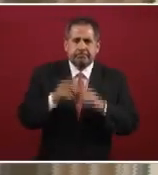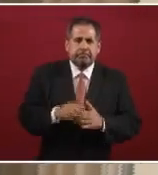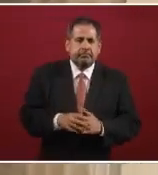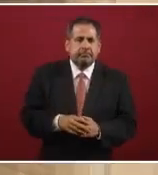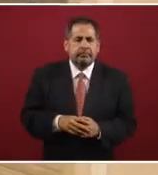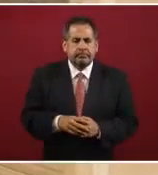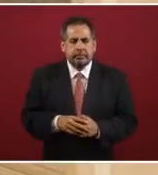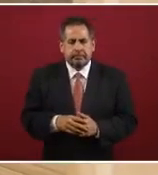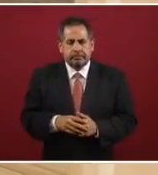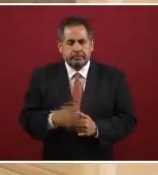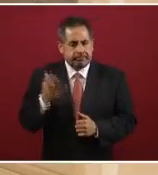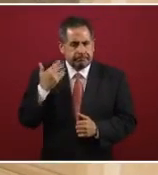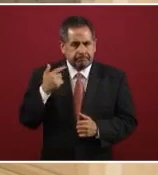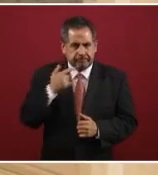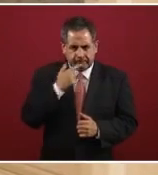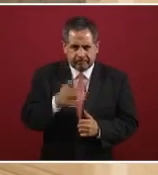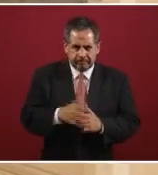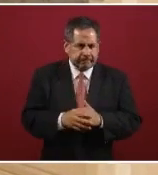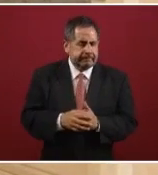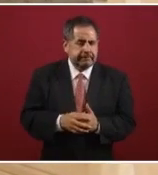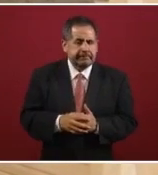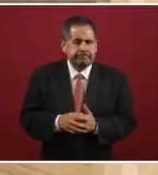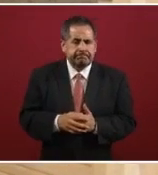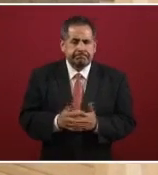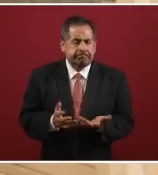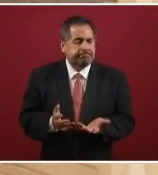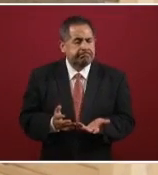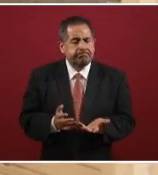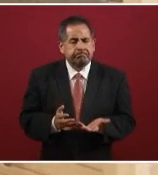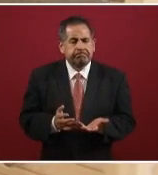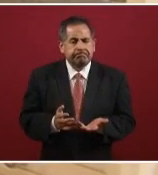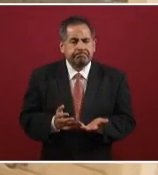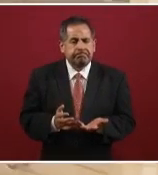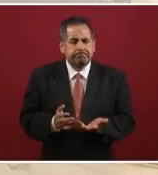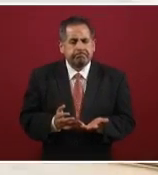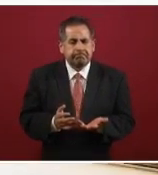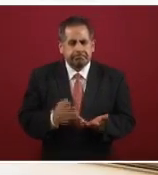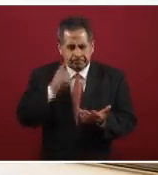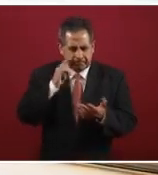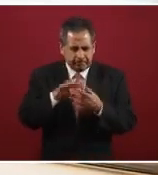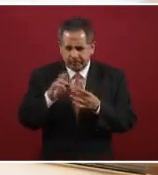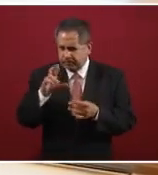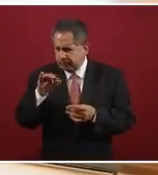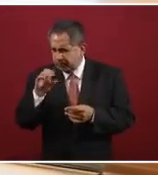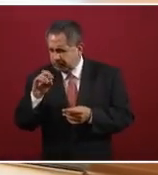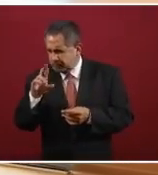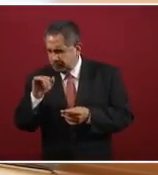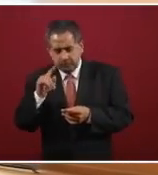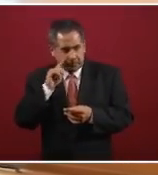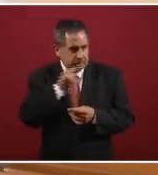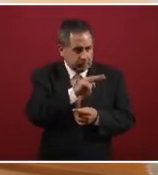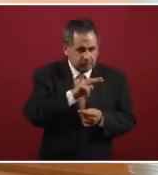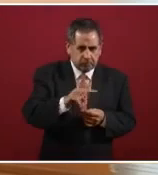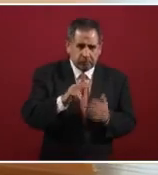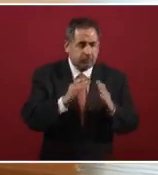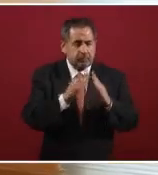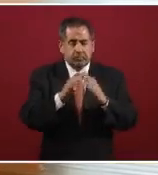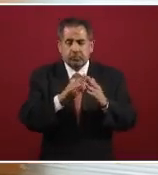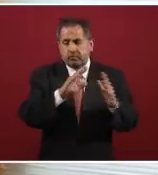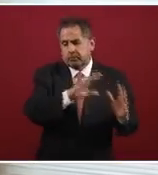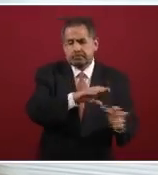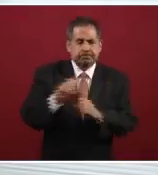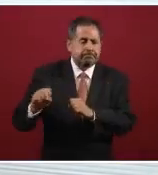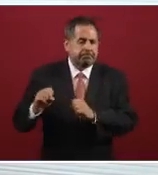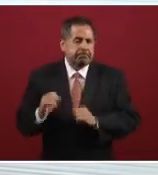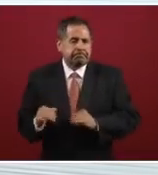que vamos que que ya nos dio rocío rojo que volvió a ser parte de estas casas por parte del